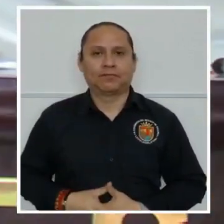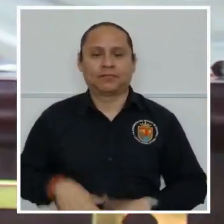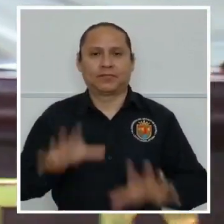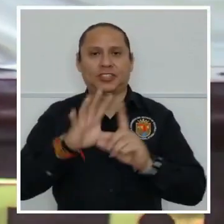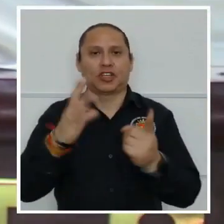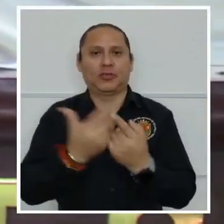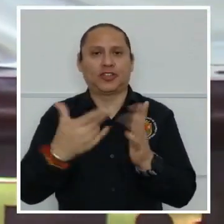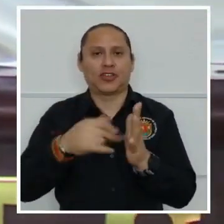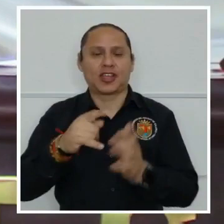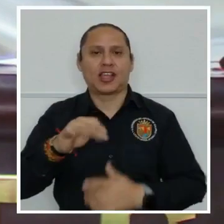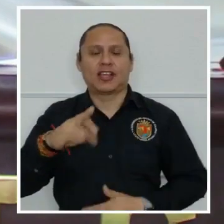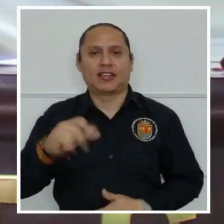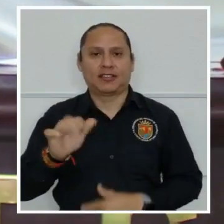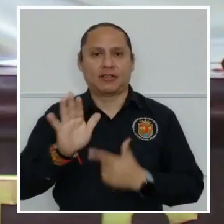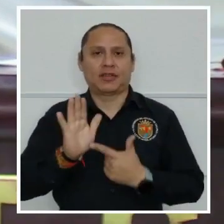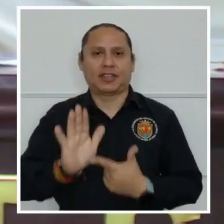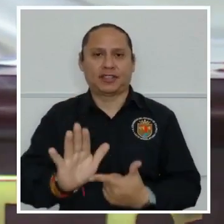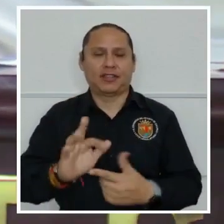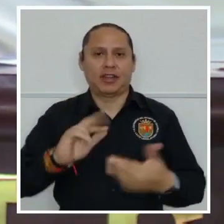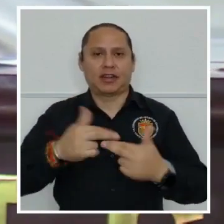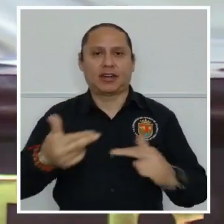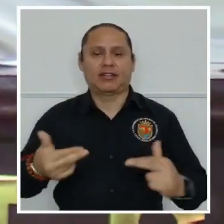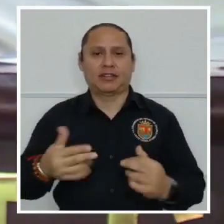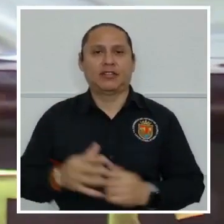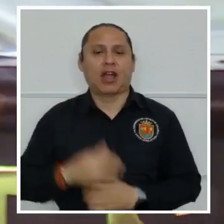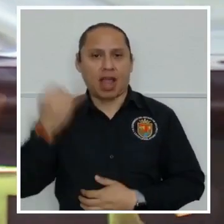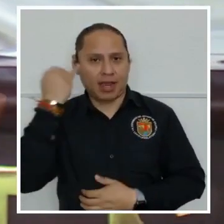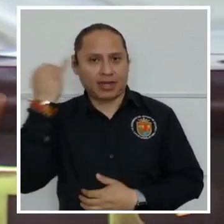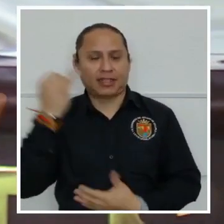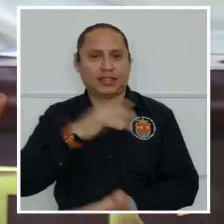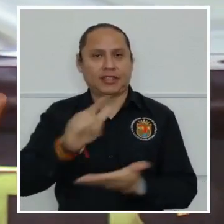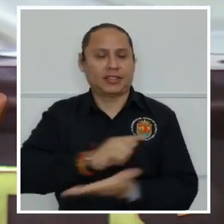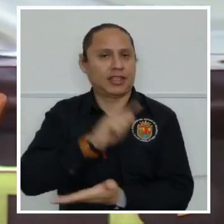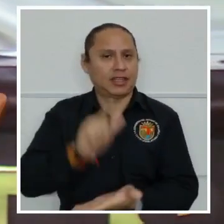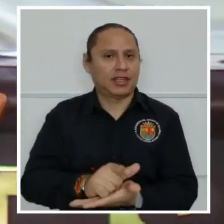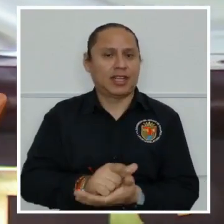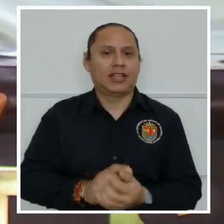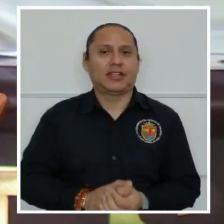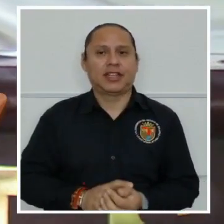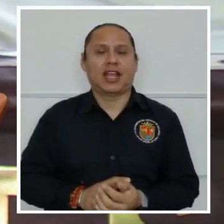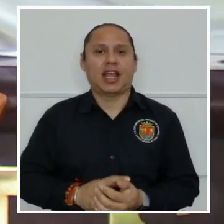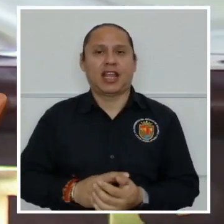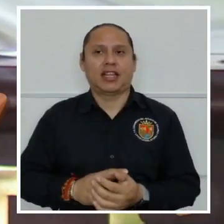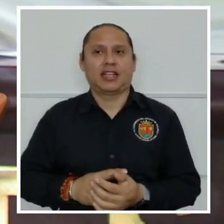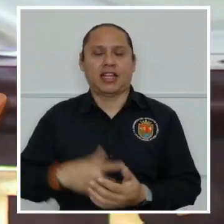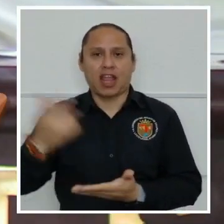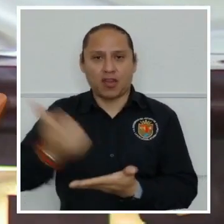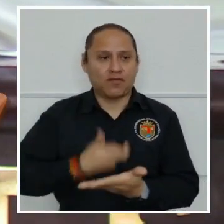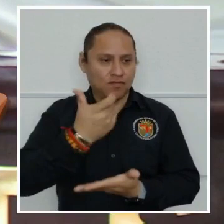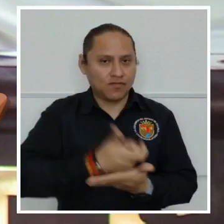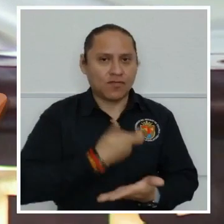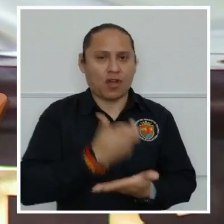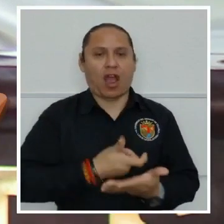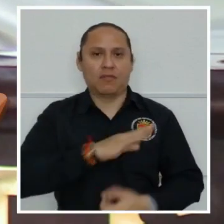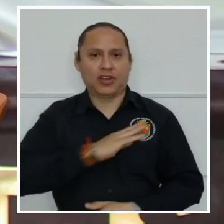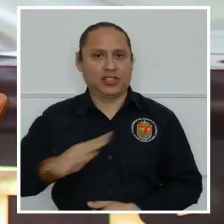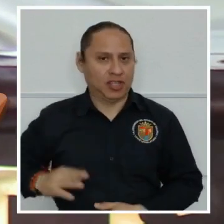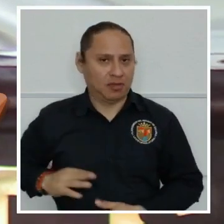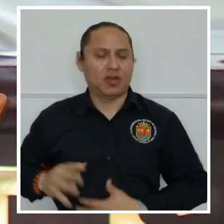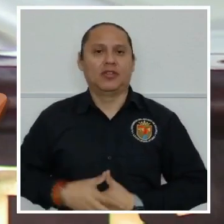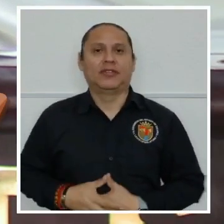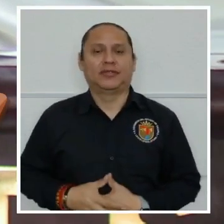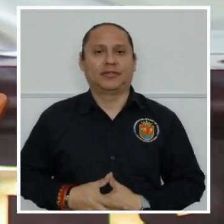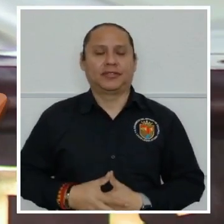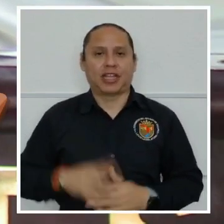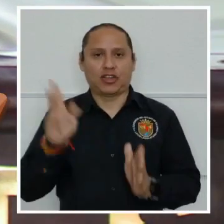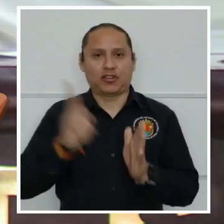la Comisión de Hacienda presenta dictamen relativo a las iniciativas de leyes de ingresos municipales correspondiente al ejercicio